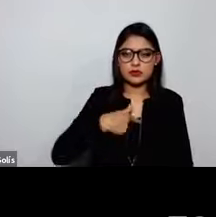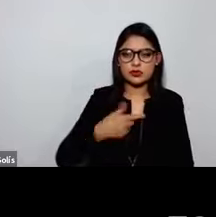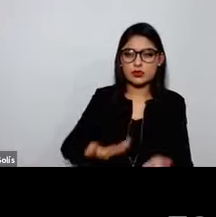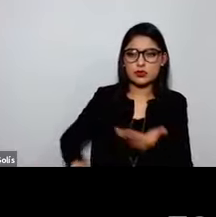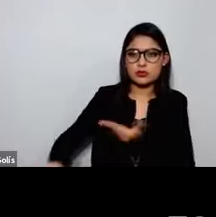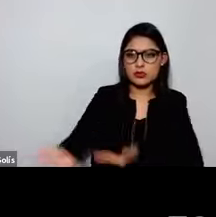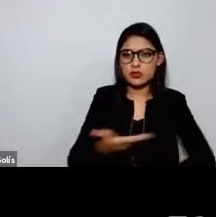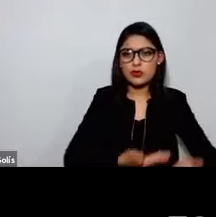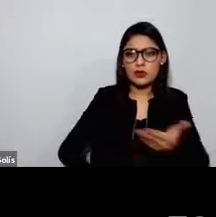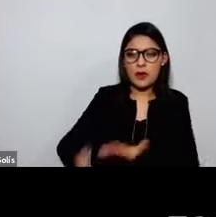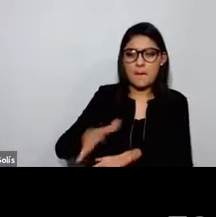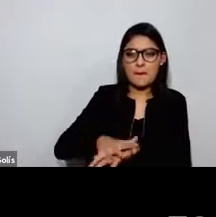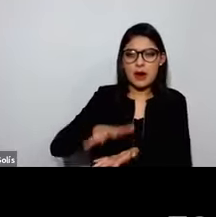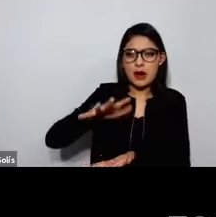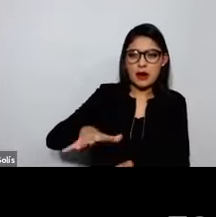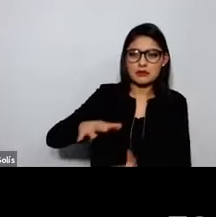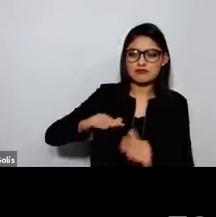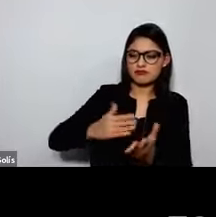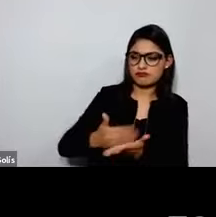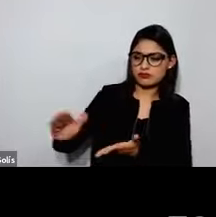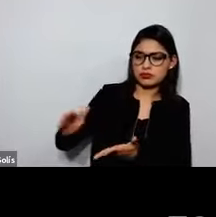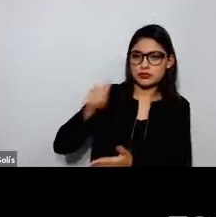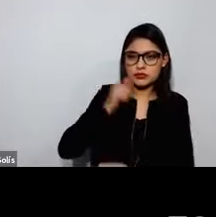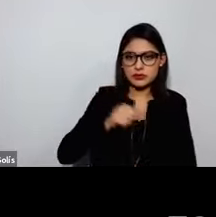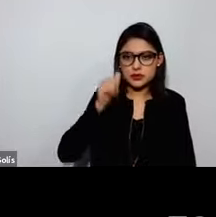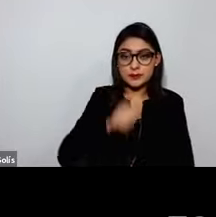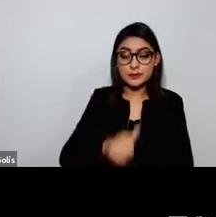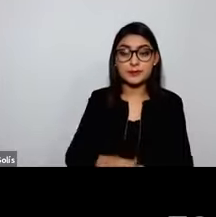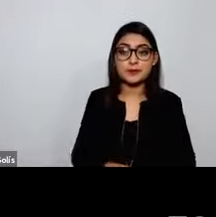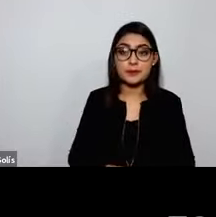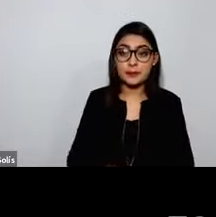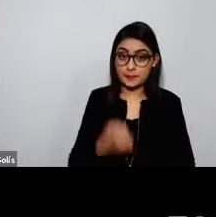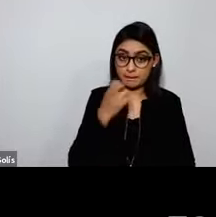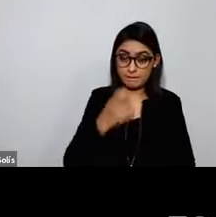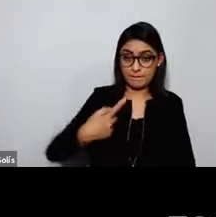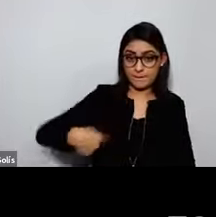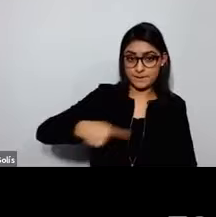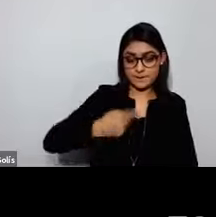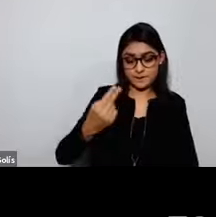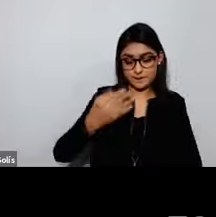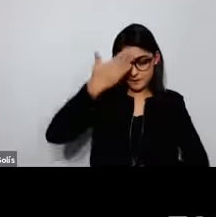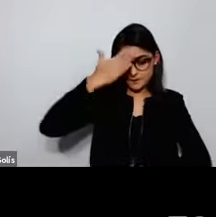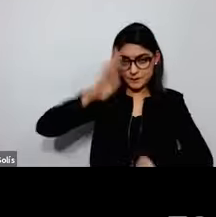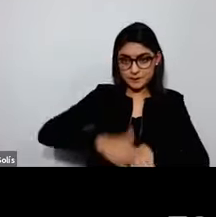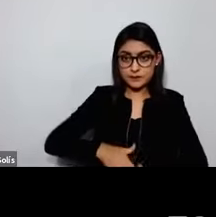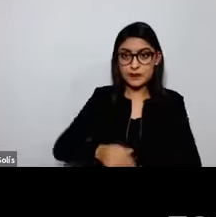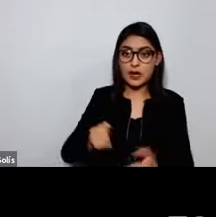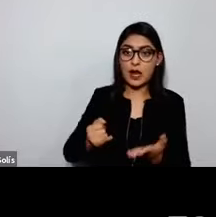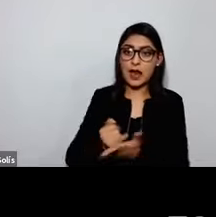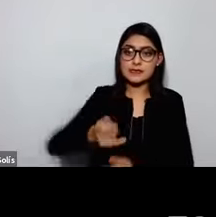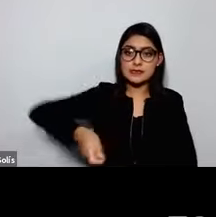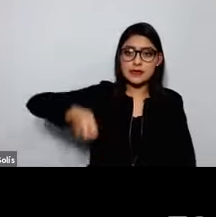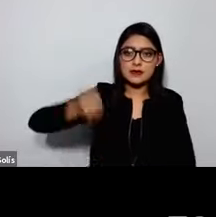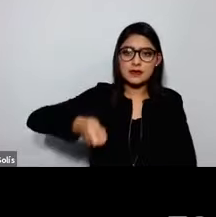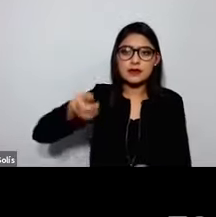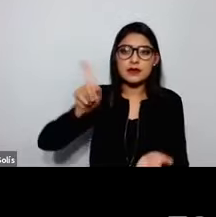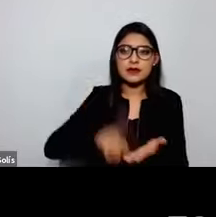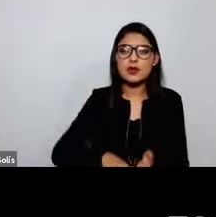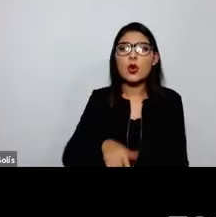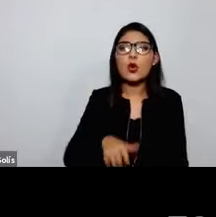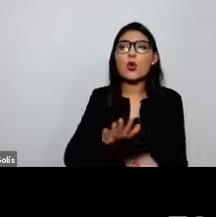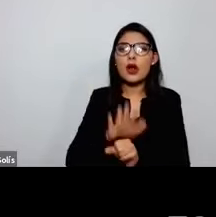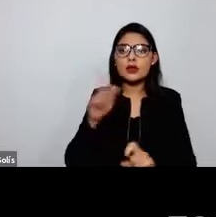conviviendo. Entonces, con ese propósito hay que tener claro que las sentencias justo lo que tienen es una